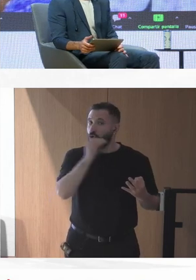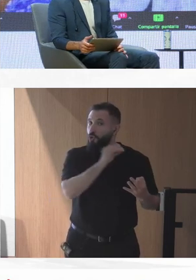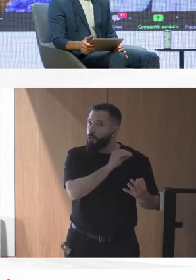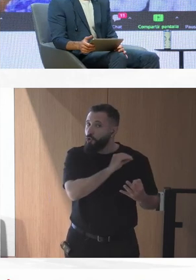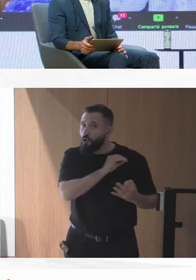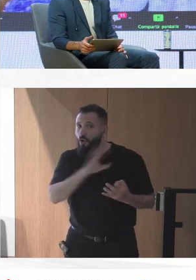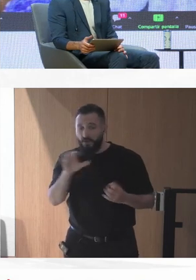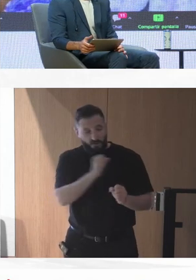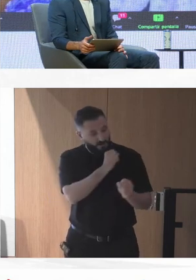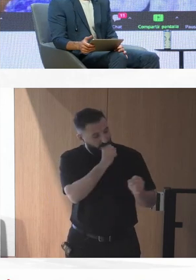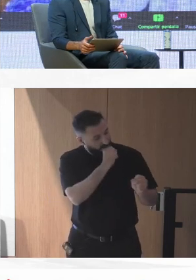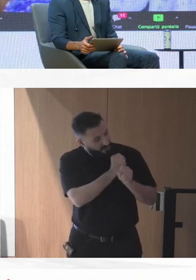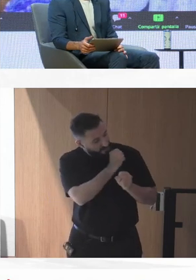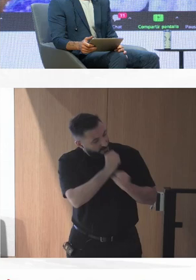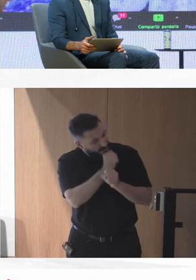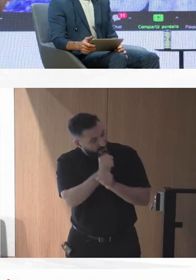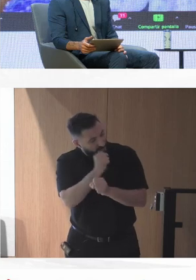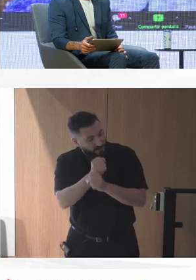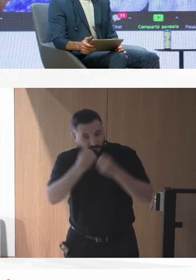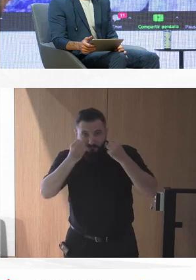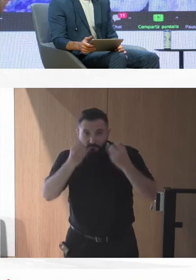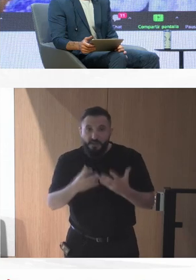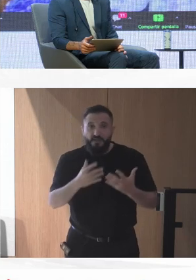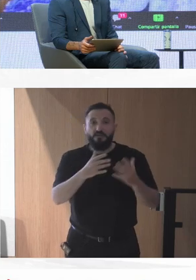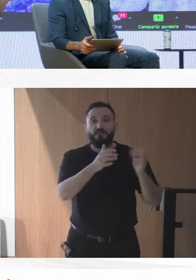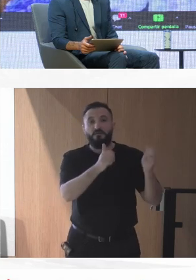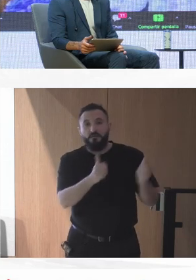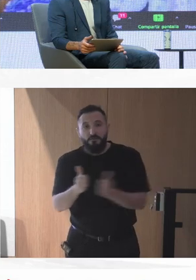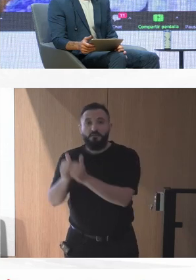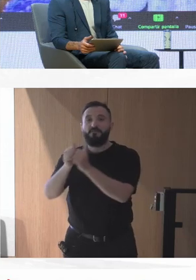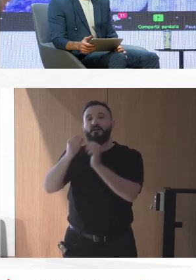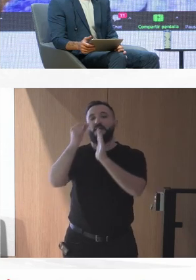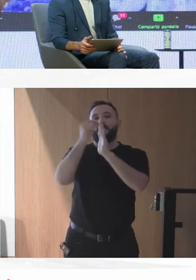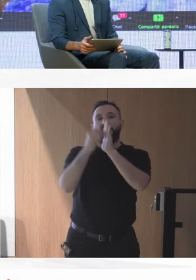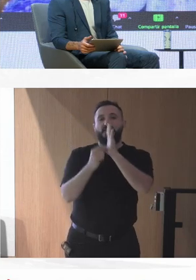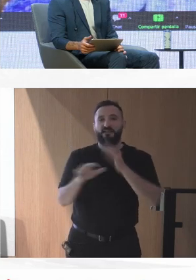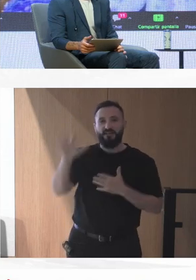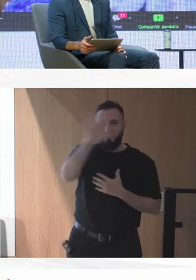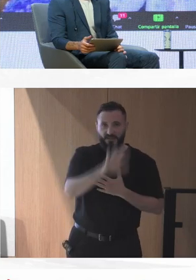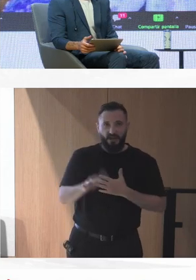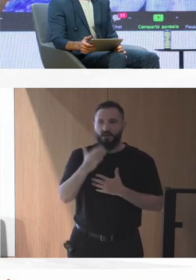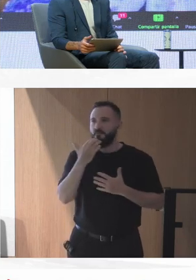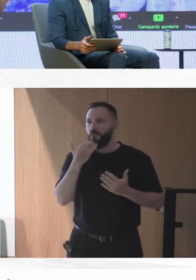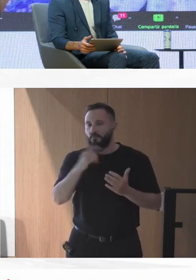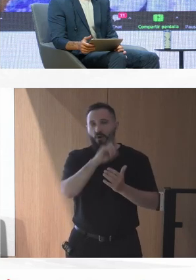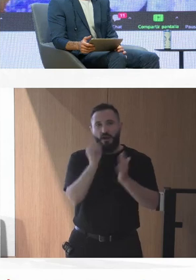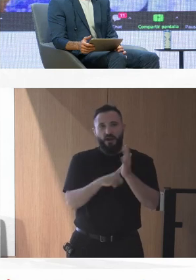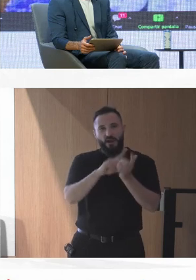estas buenas prácticas vengan acompañadas de medidas a nivel estatal, como por ejemplo cambios legislativos,